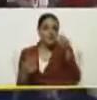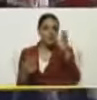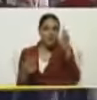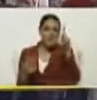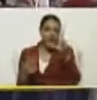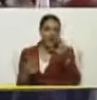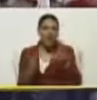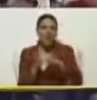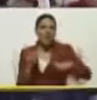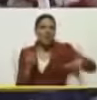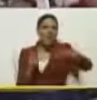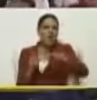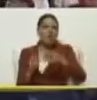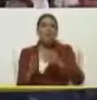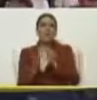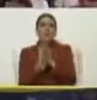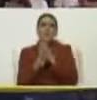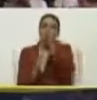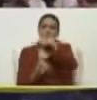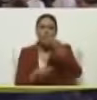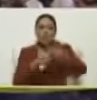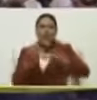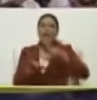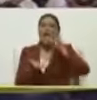Vamos a colar unos cafecitos para probarlo, pues.